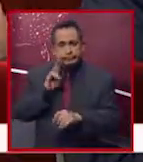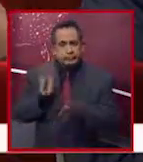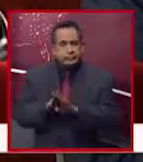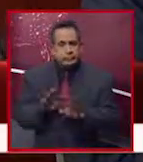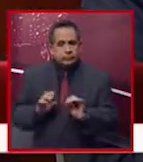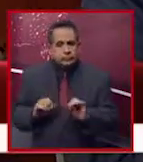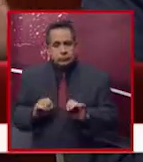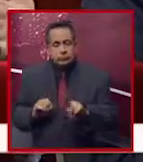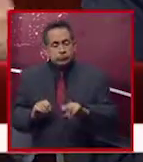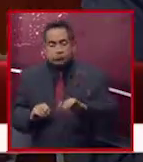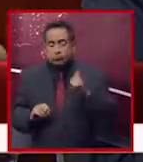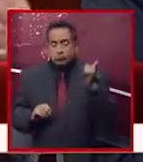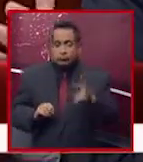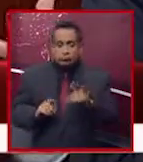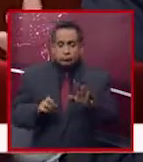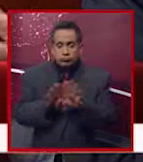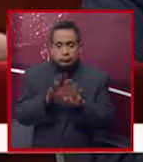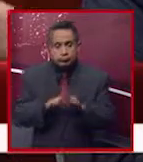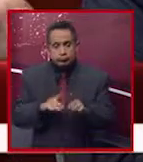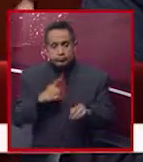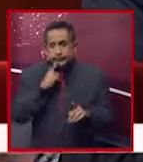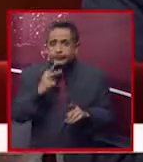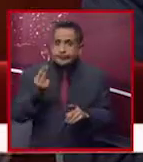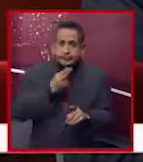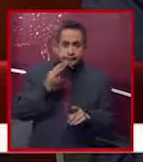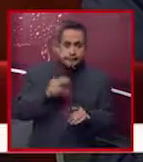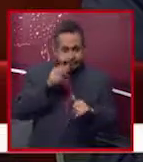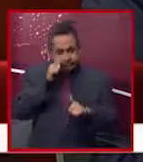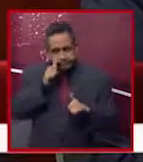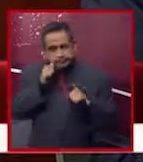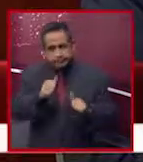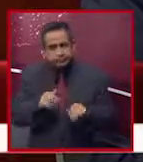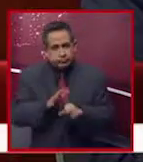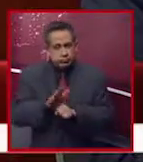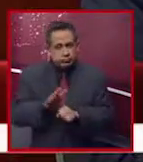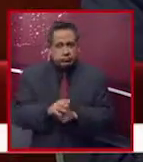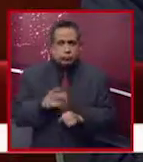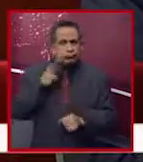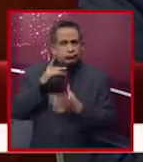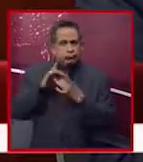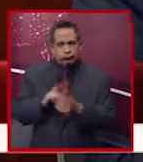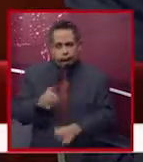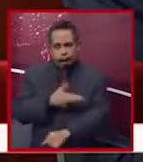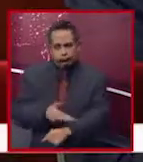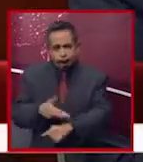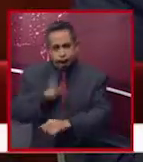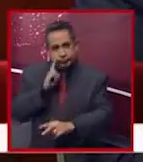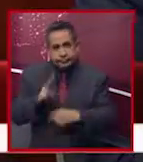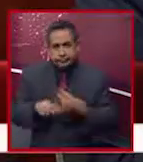dejar pasar, o cuáles pueden tener choques de demanda y requiere alguna acción de política monetaria.